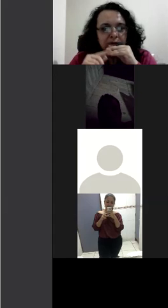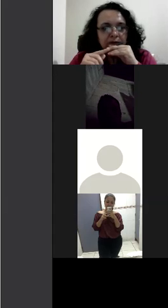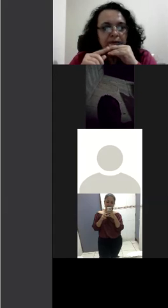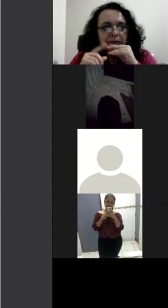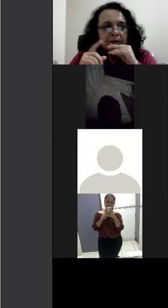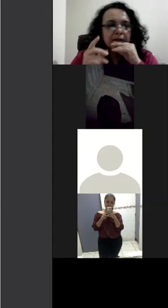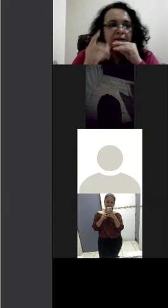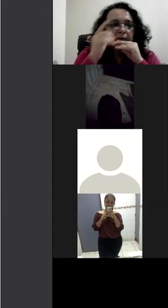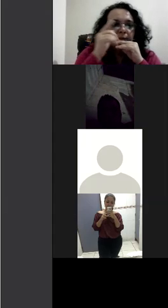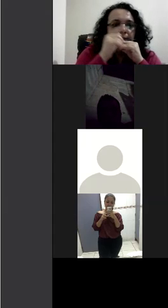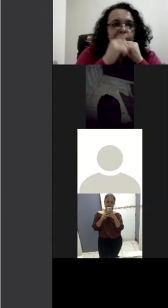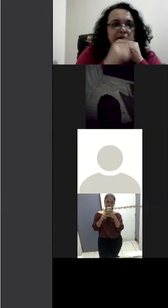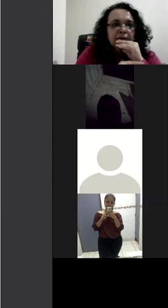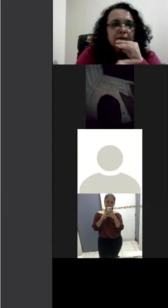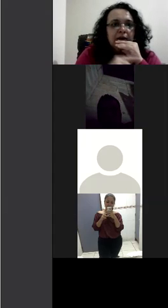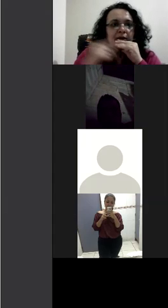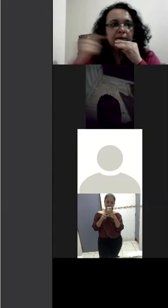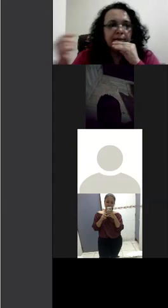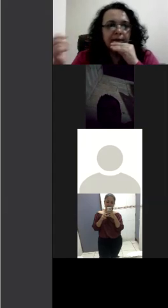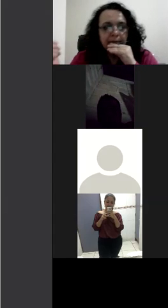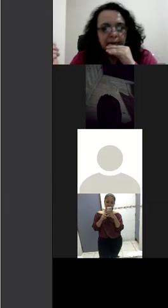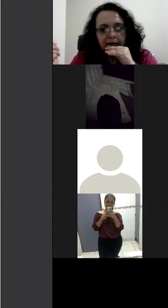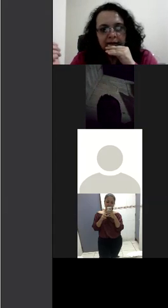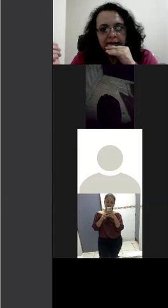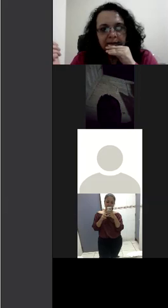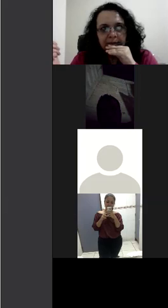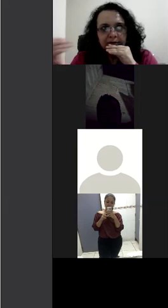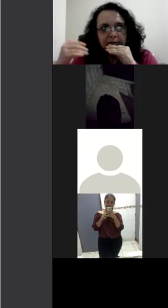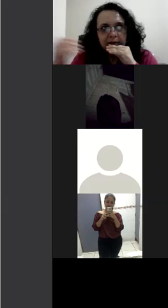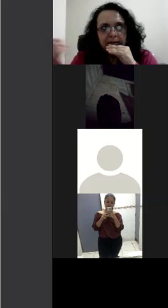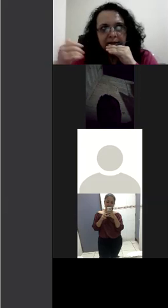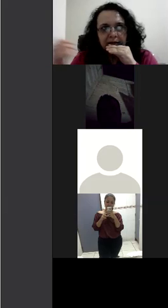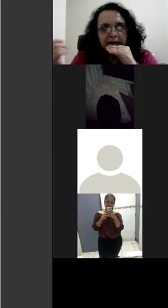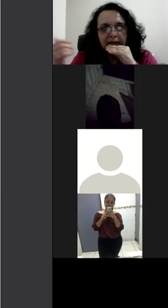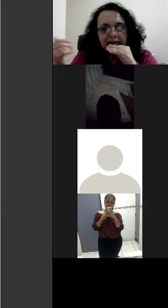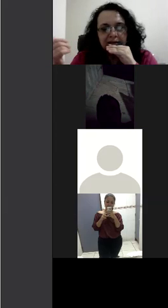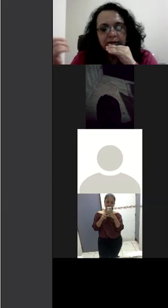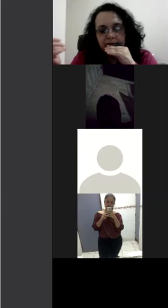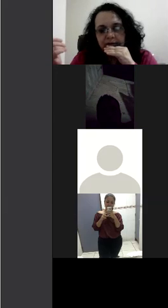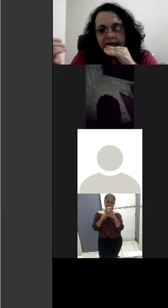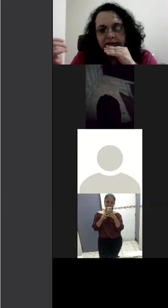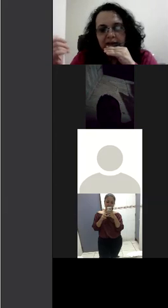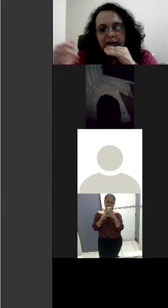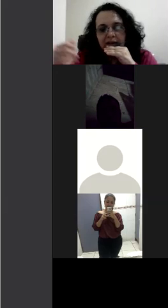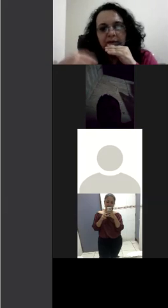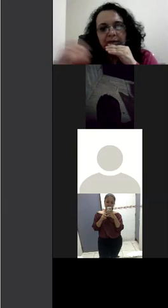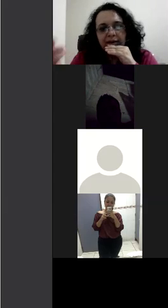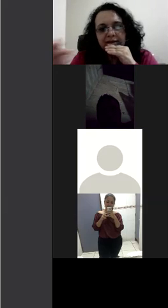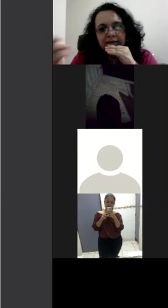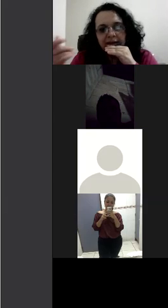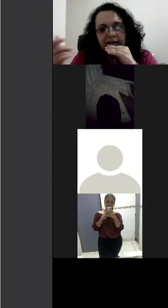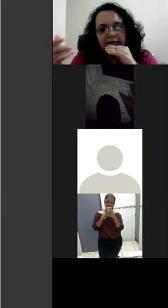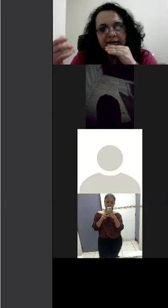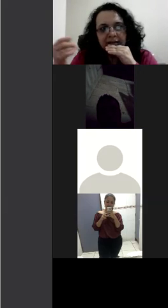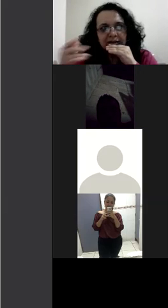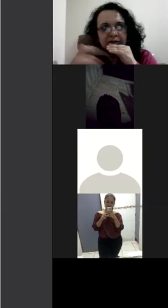you se ocupa tanto para singular como para plural. Y por eso algunas veces la gente se confunde. Y dice, ¿y cómo voy a